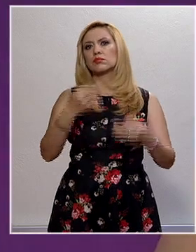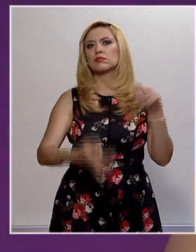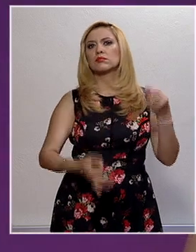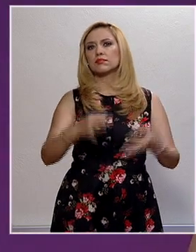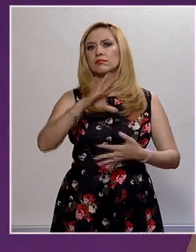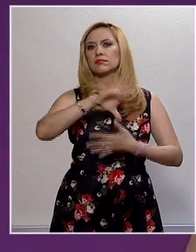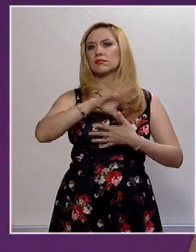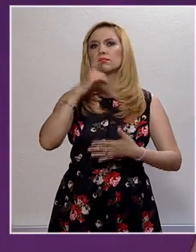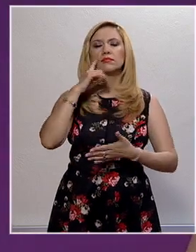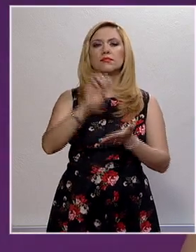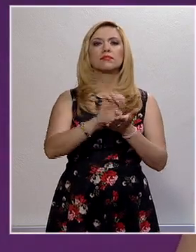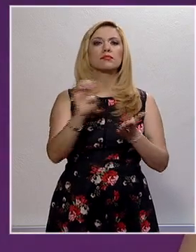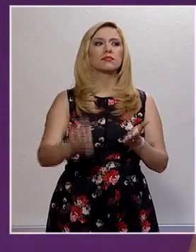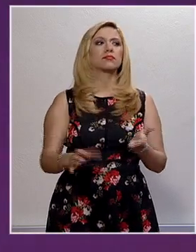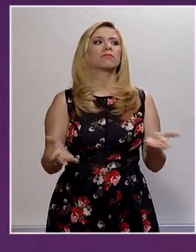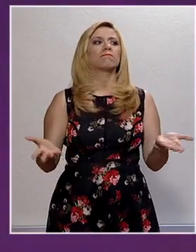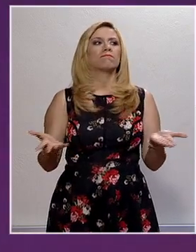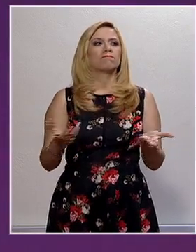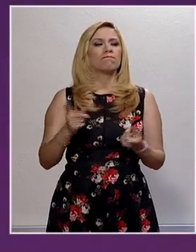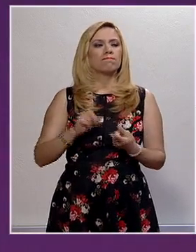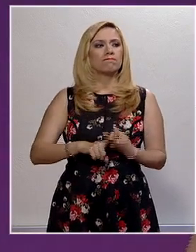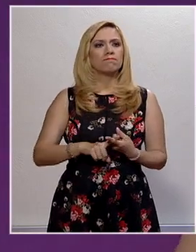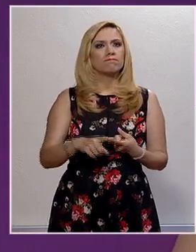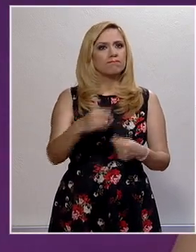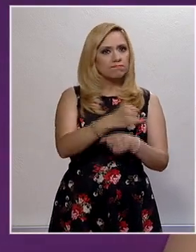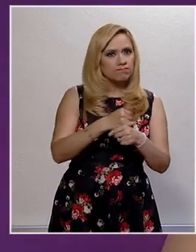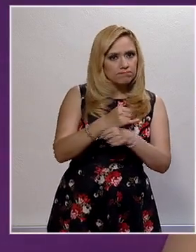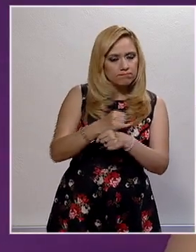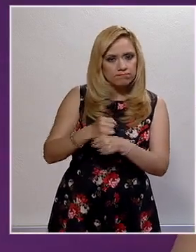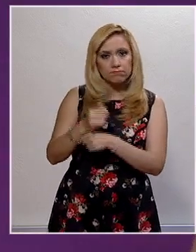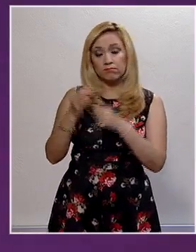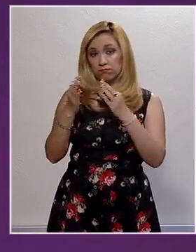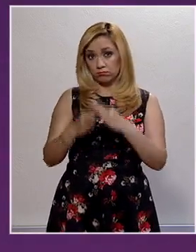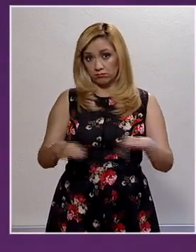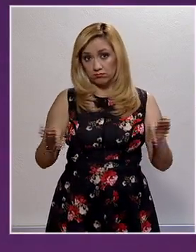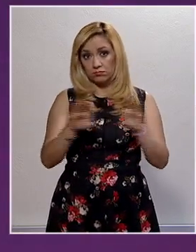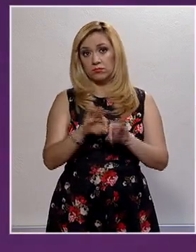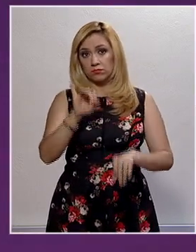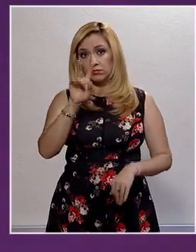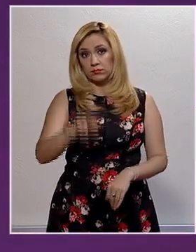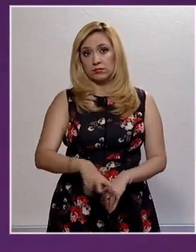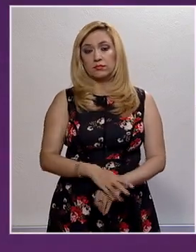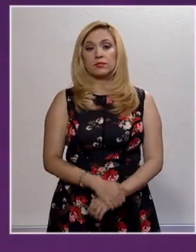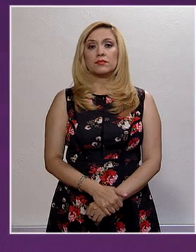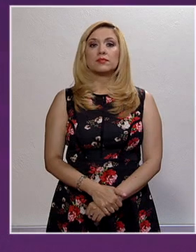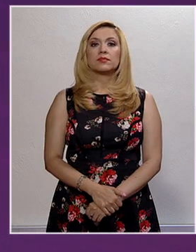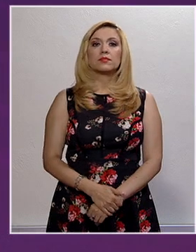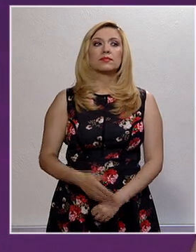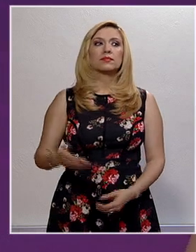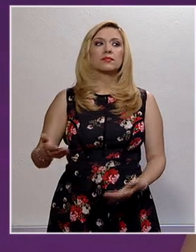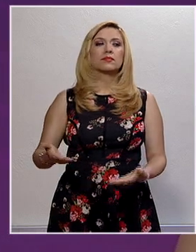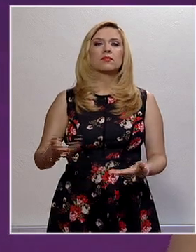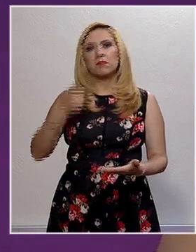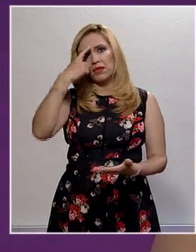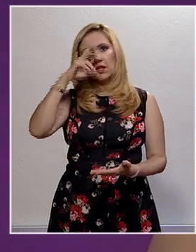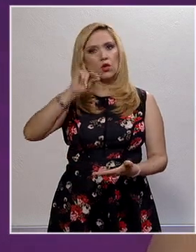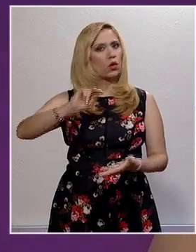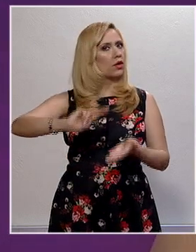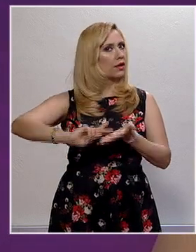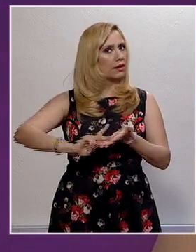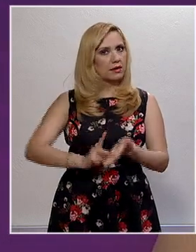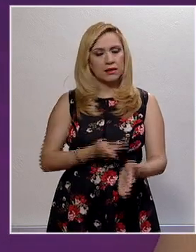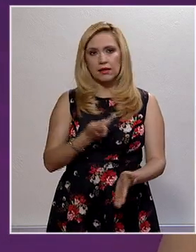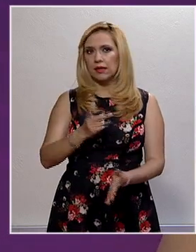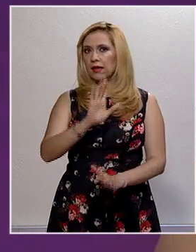Interamericana, como por ejemplo las de satisfacción o la orden de investigar, que es muy importante evidentemente, Las garantías de no repetición que ordenó